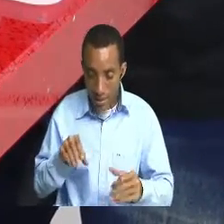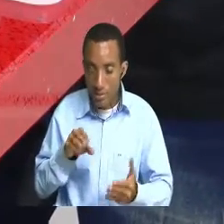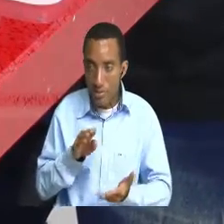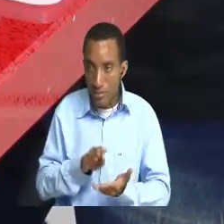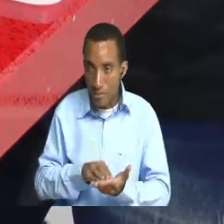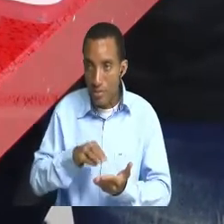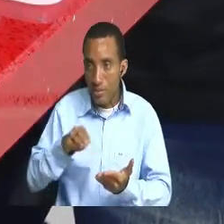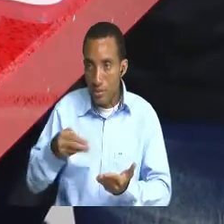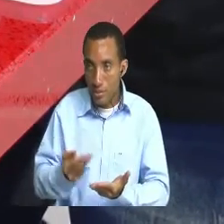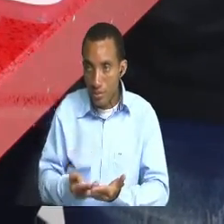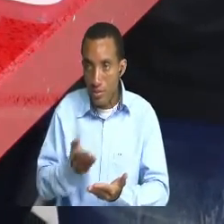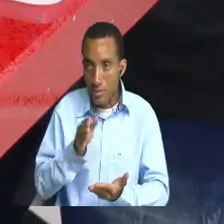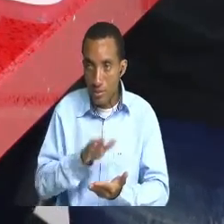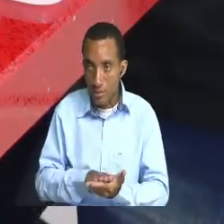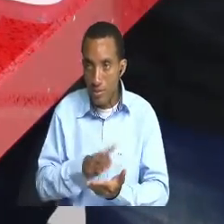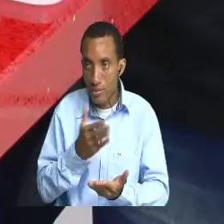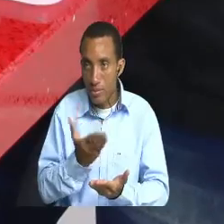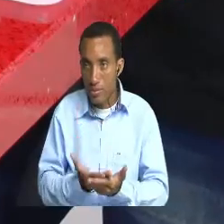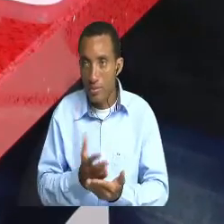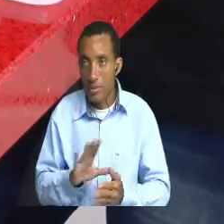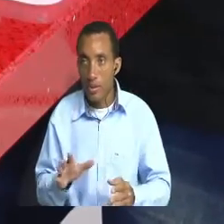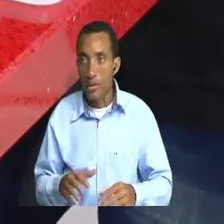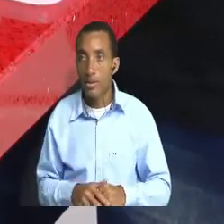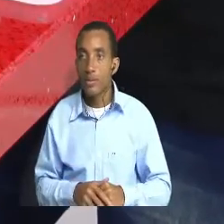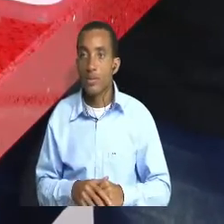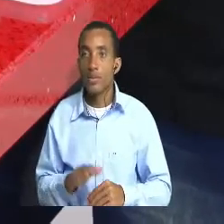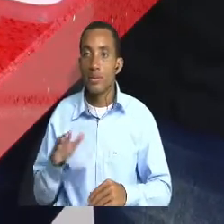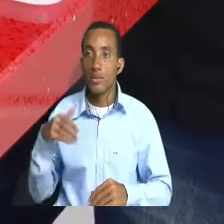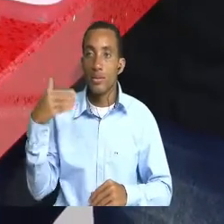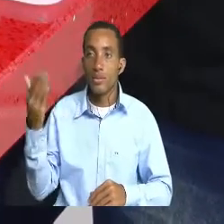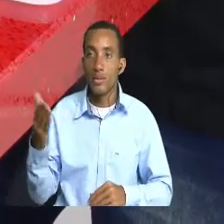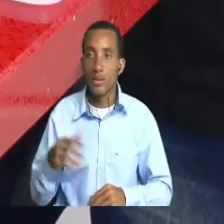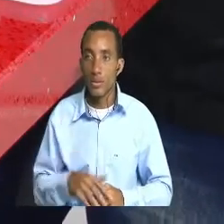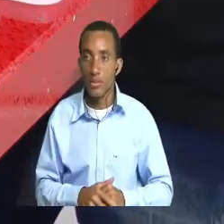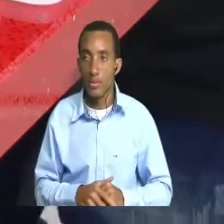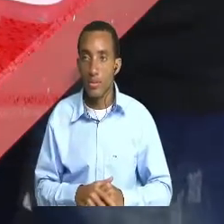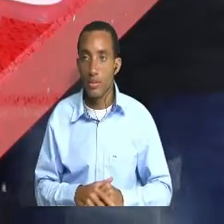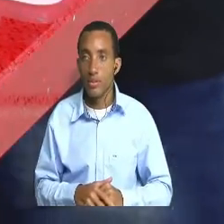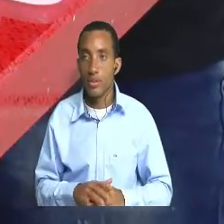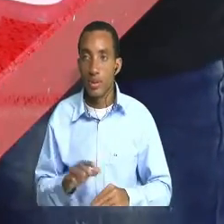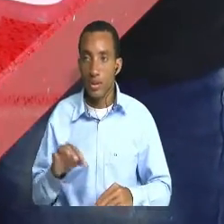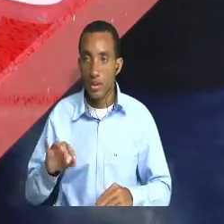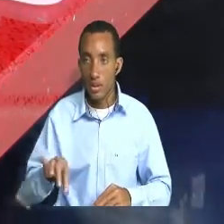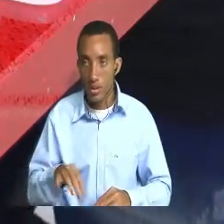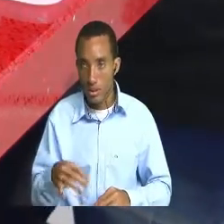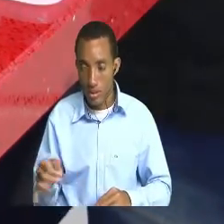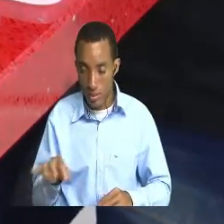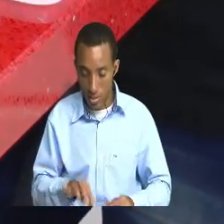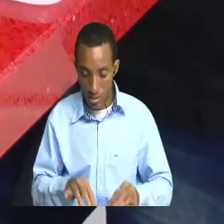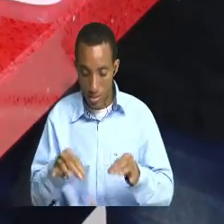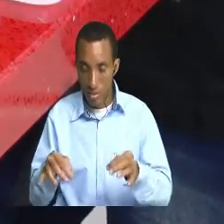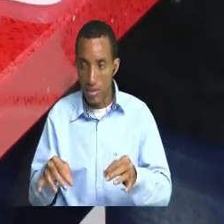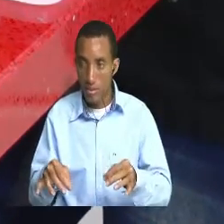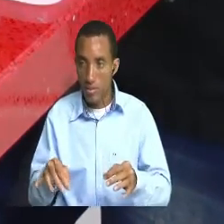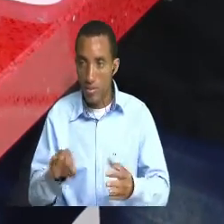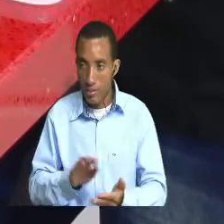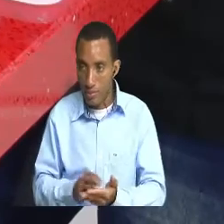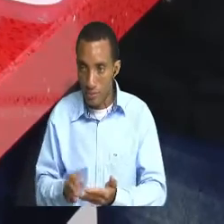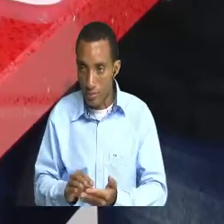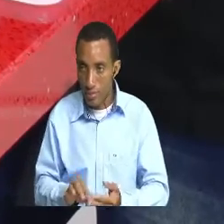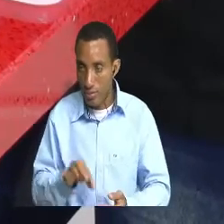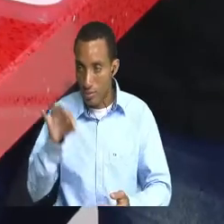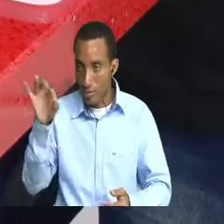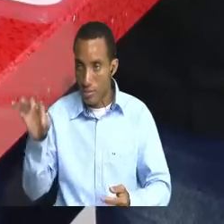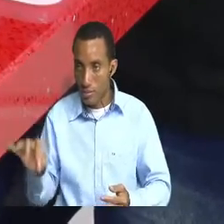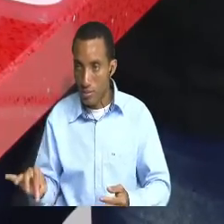lugar de harina listo ya después de que los tenemos bien rebozado de harina vamos a agregar sobre